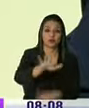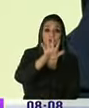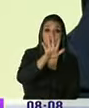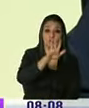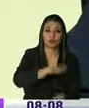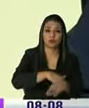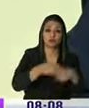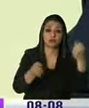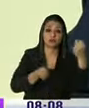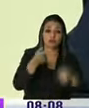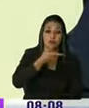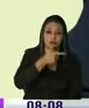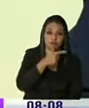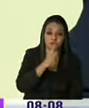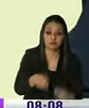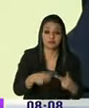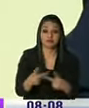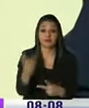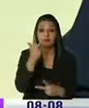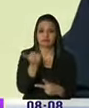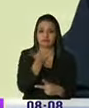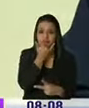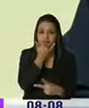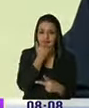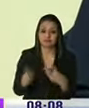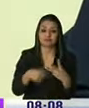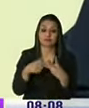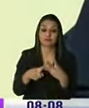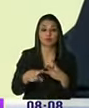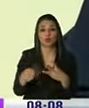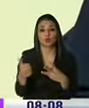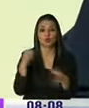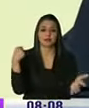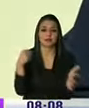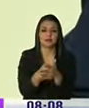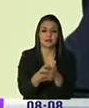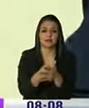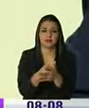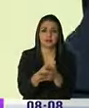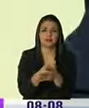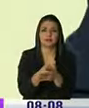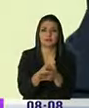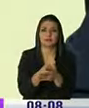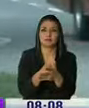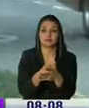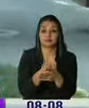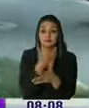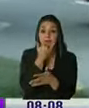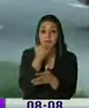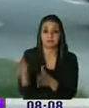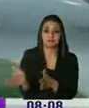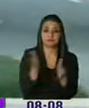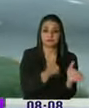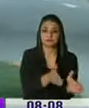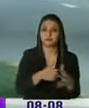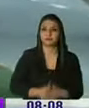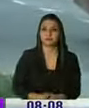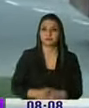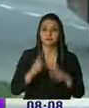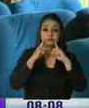estado hídrico, 3 por contravenciones de tránsito y 23 por accidentes de tránsito donde se configuraron delitos. En cuanto al control